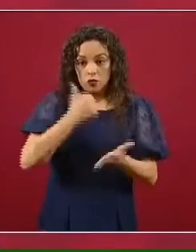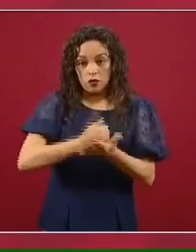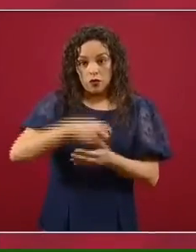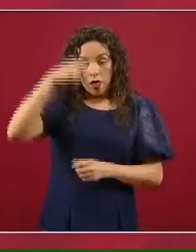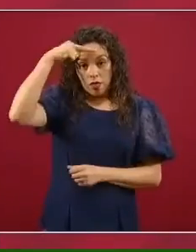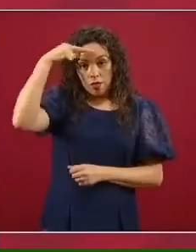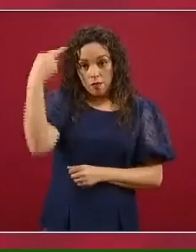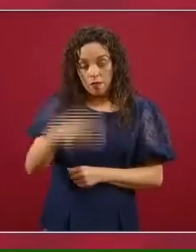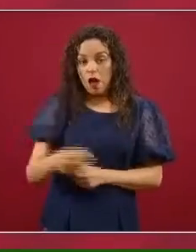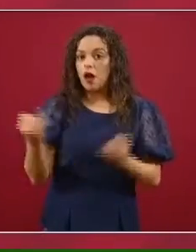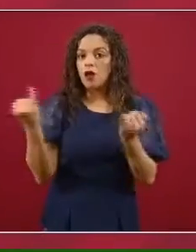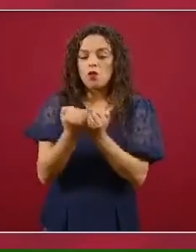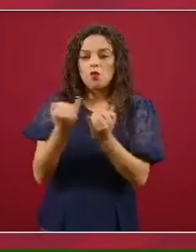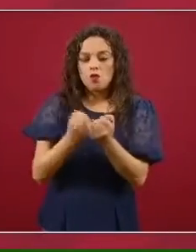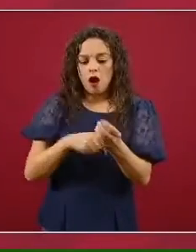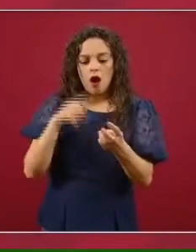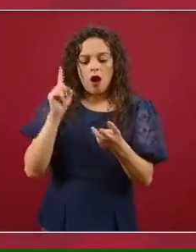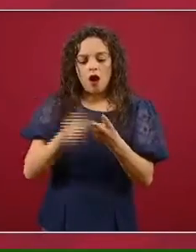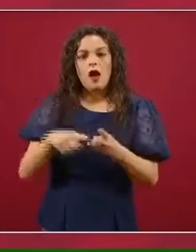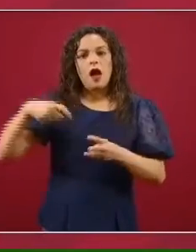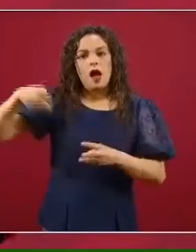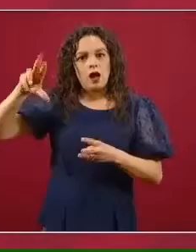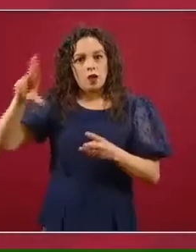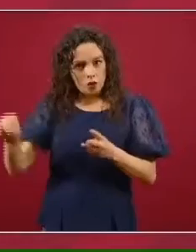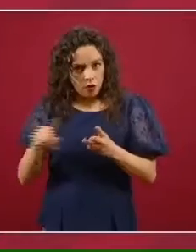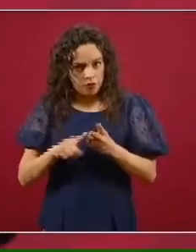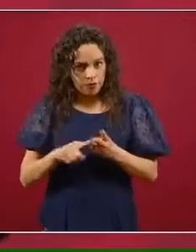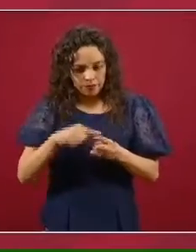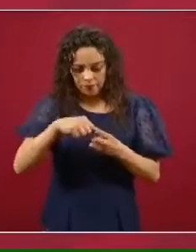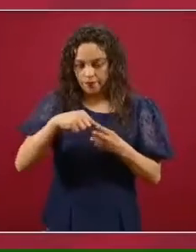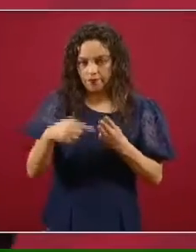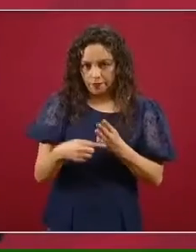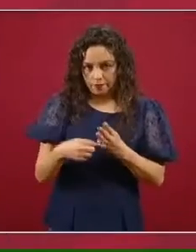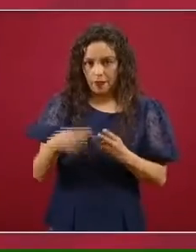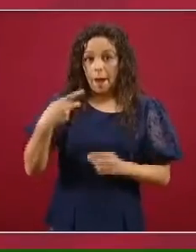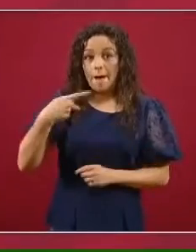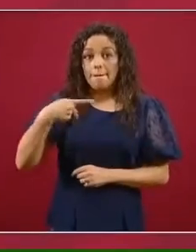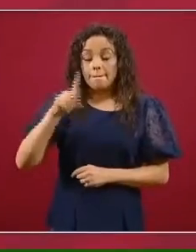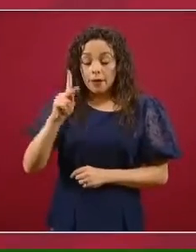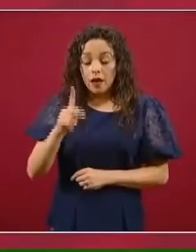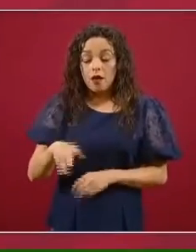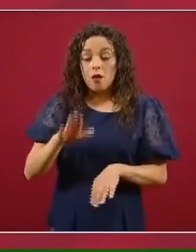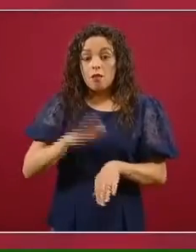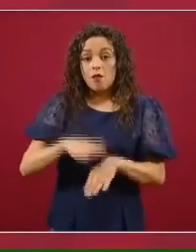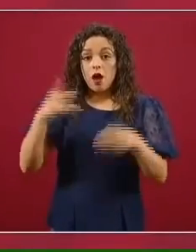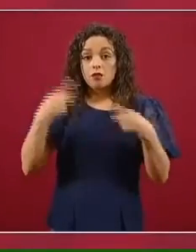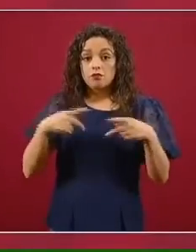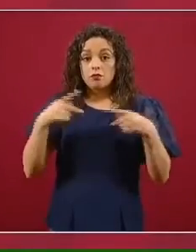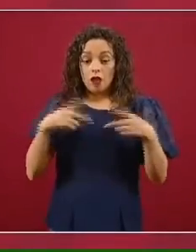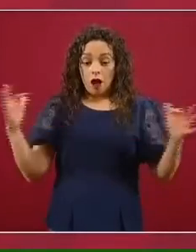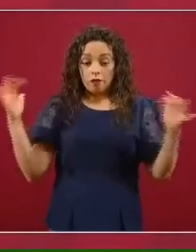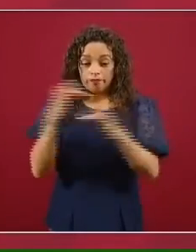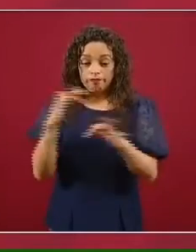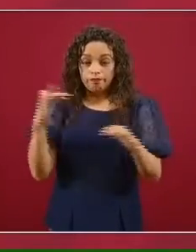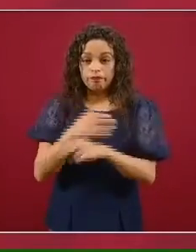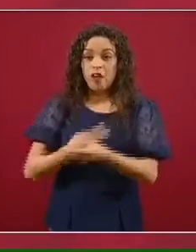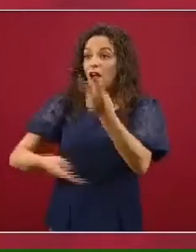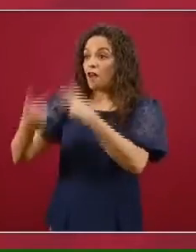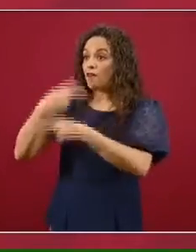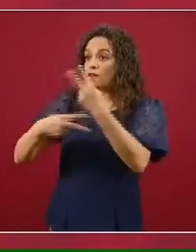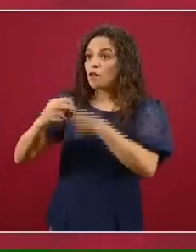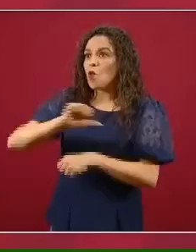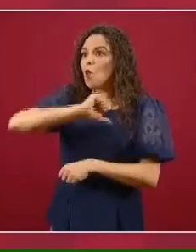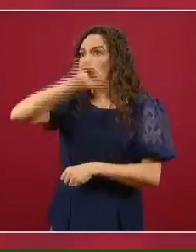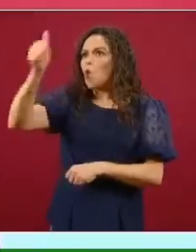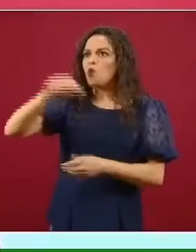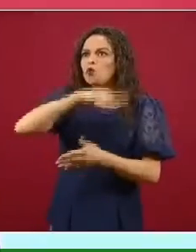hizo Quintana Roo. Entre otros factores puede estar la afluencia de personas provenientes de otras regiones del mundo,